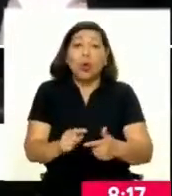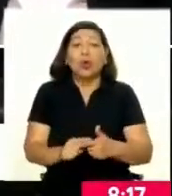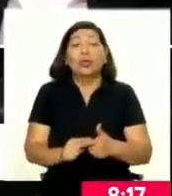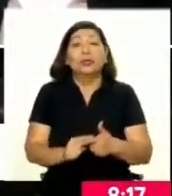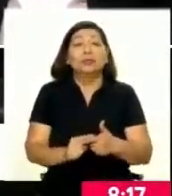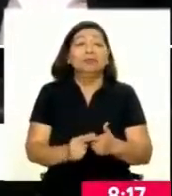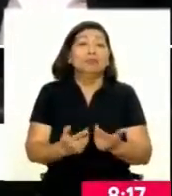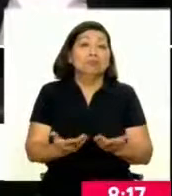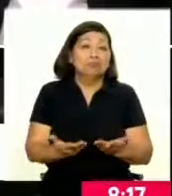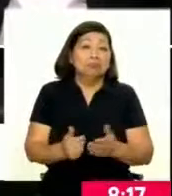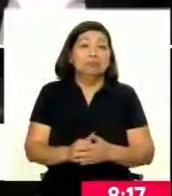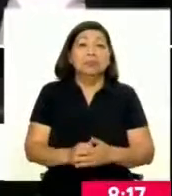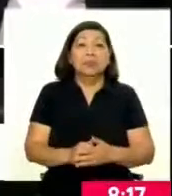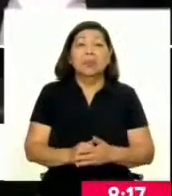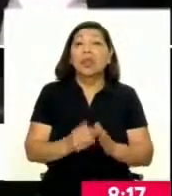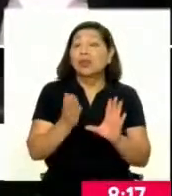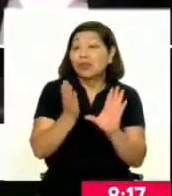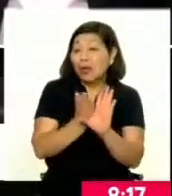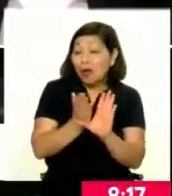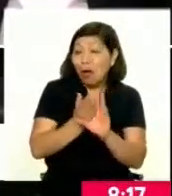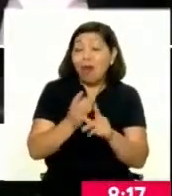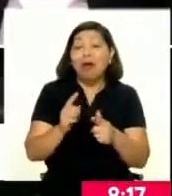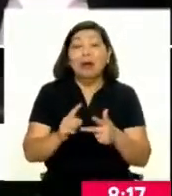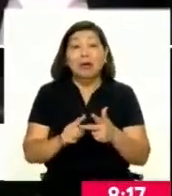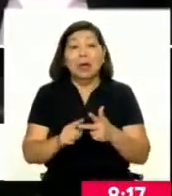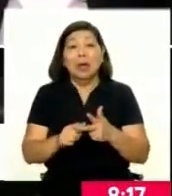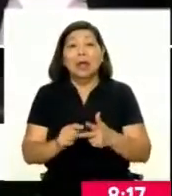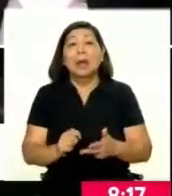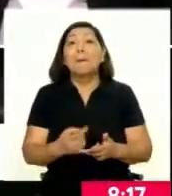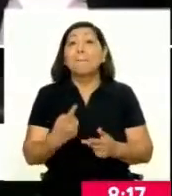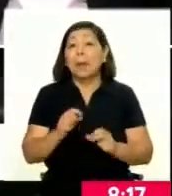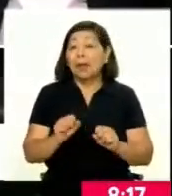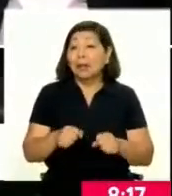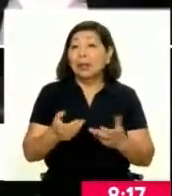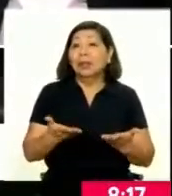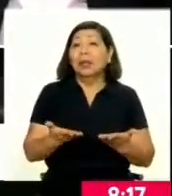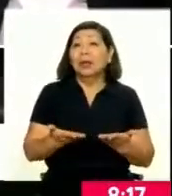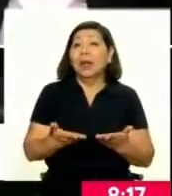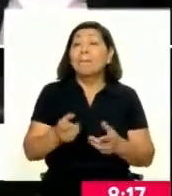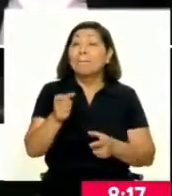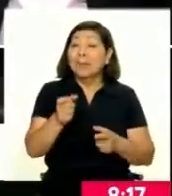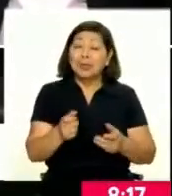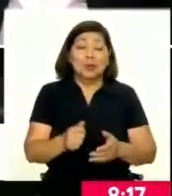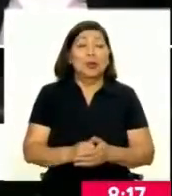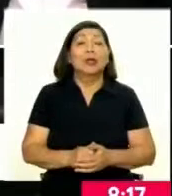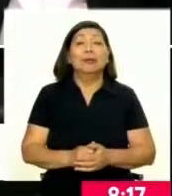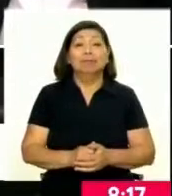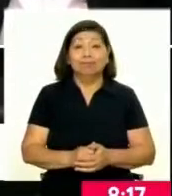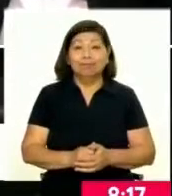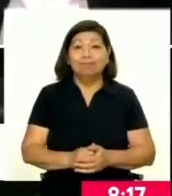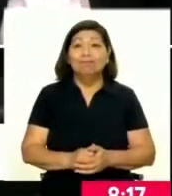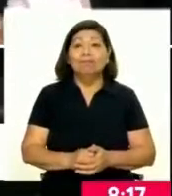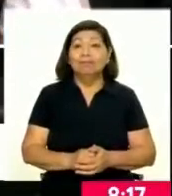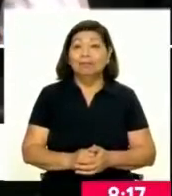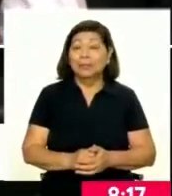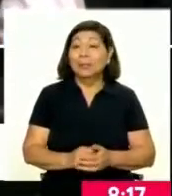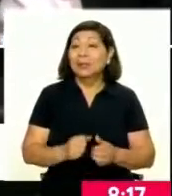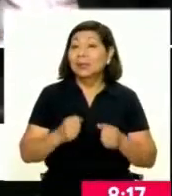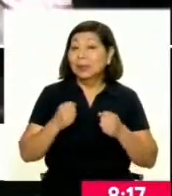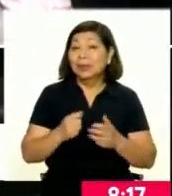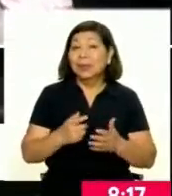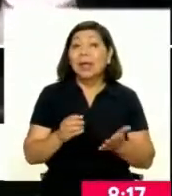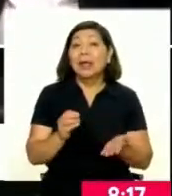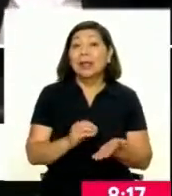peritos psicólogos, ¿no? Para la atención a la ciudadanía. Sin duda los actos de violencia.